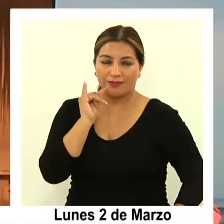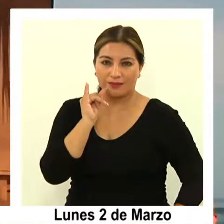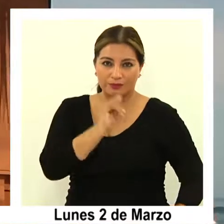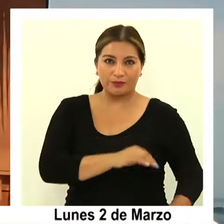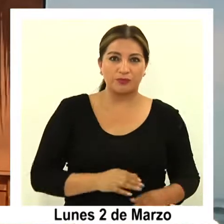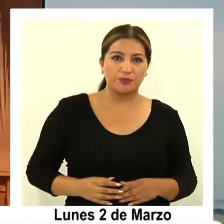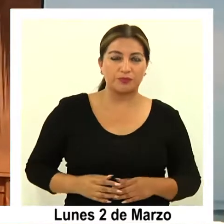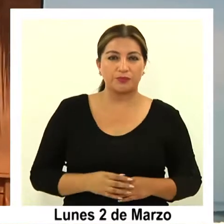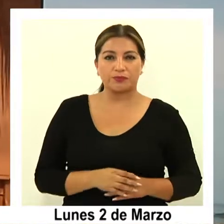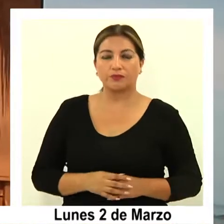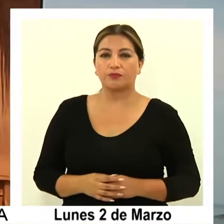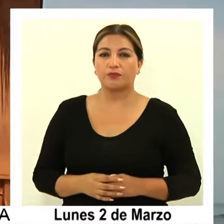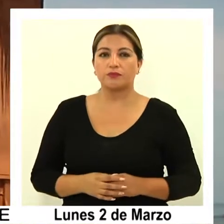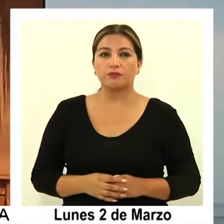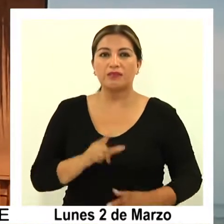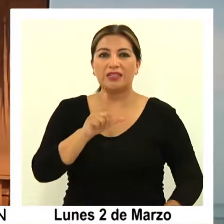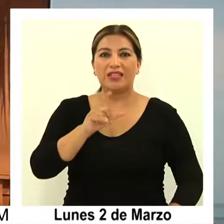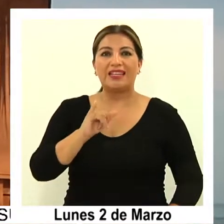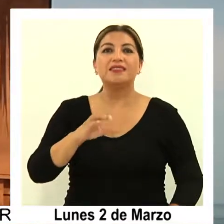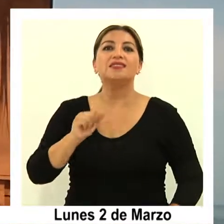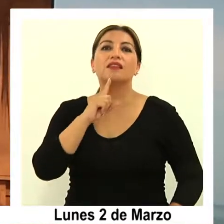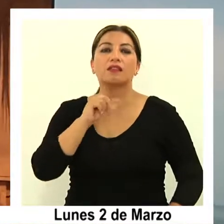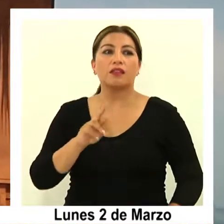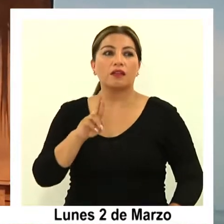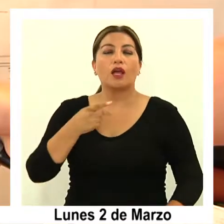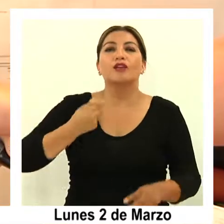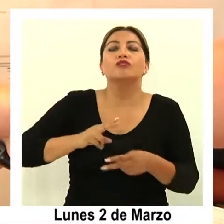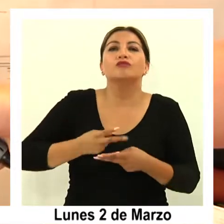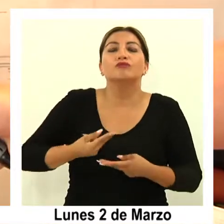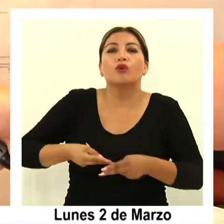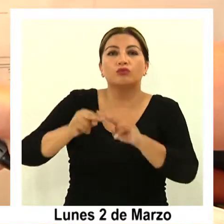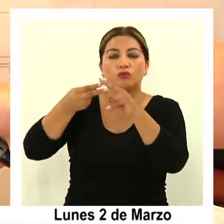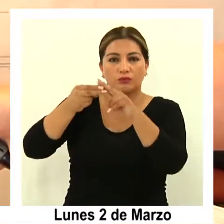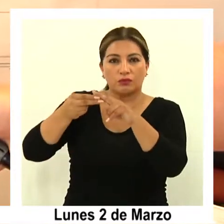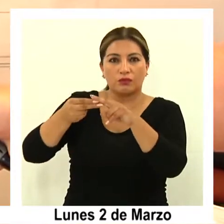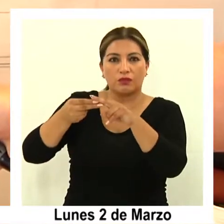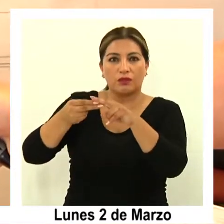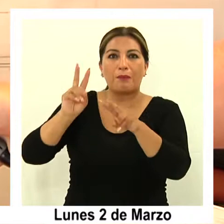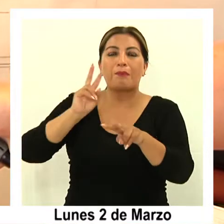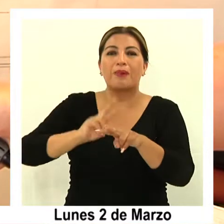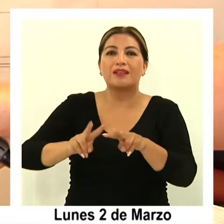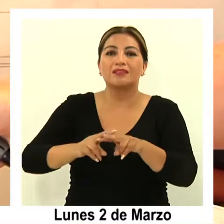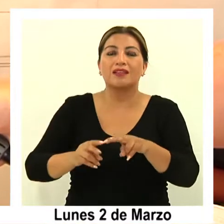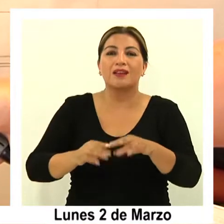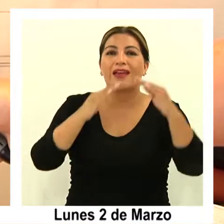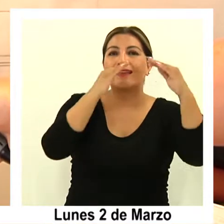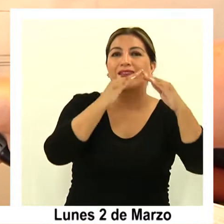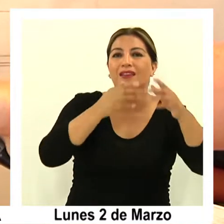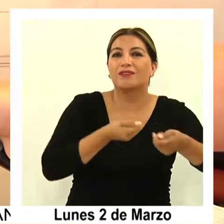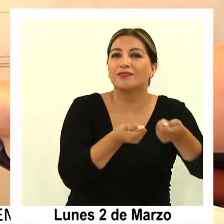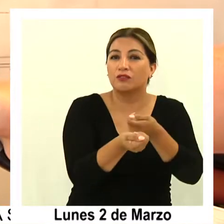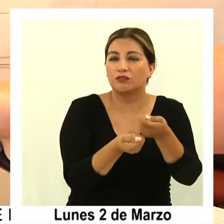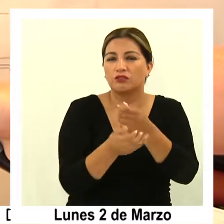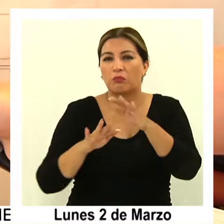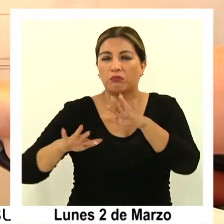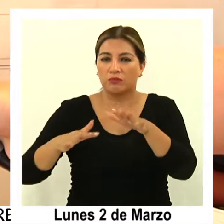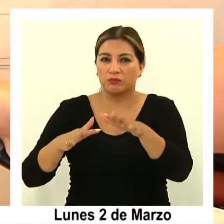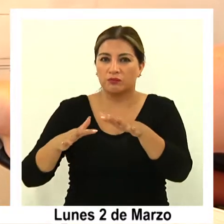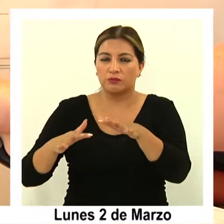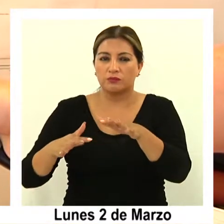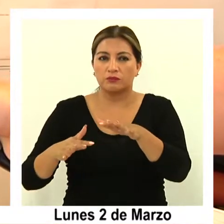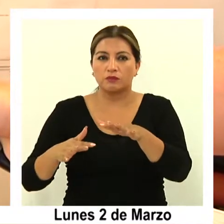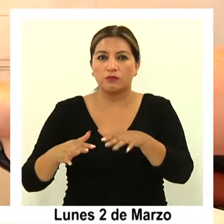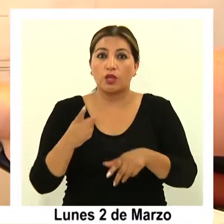la Municipalidad de Iquique. Una licitación que es construcción y explotación de stand que son aproximadamente